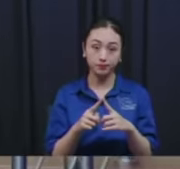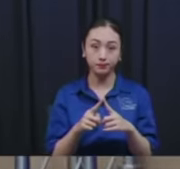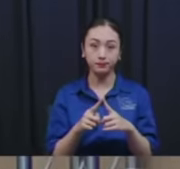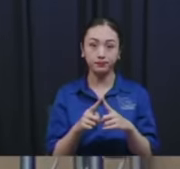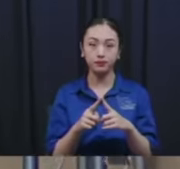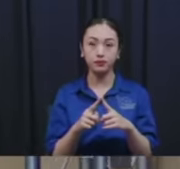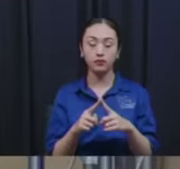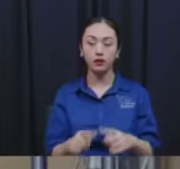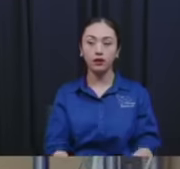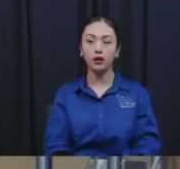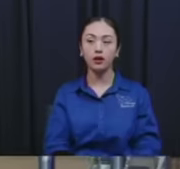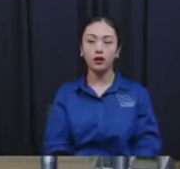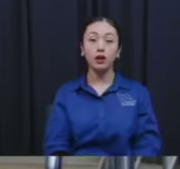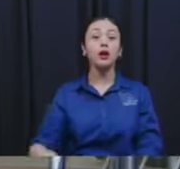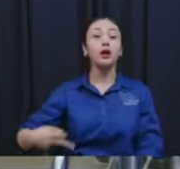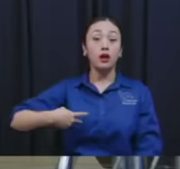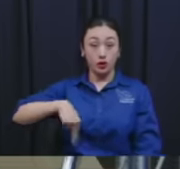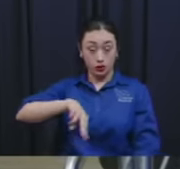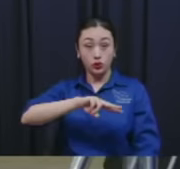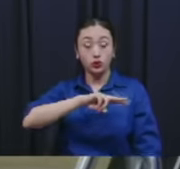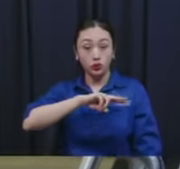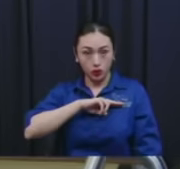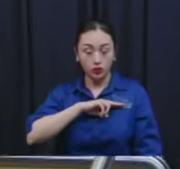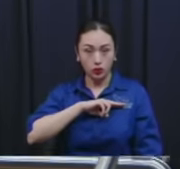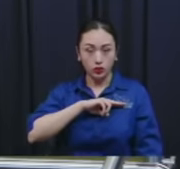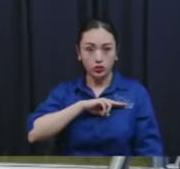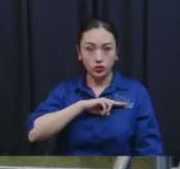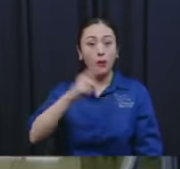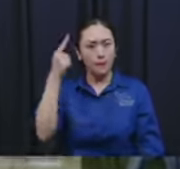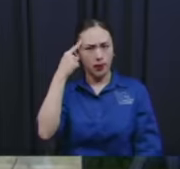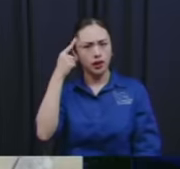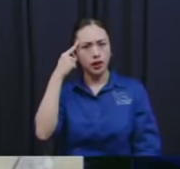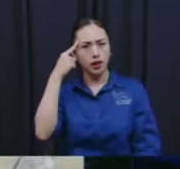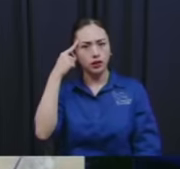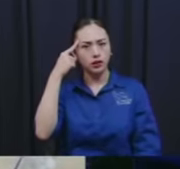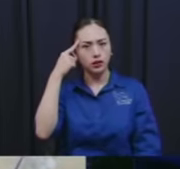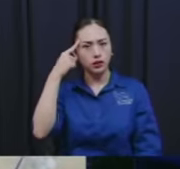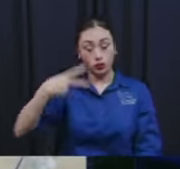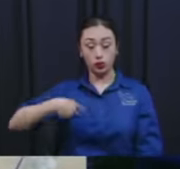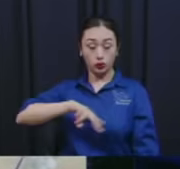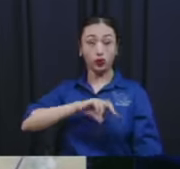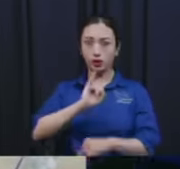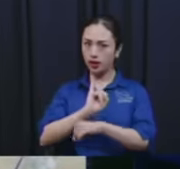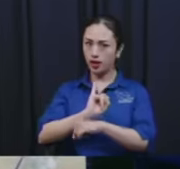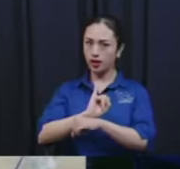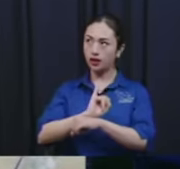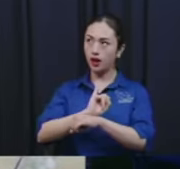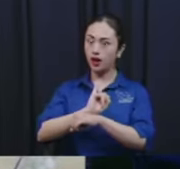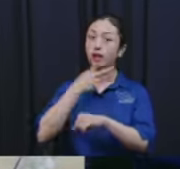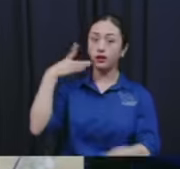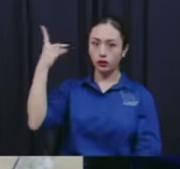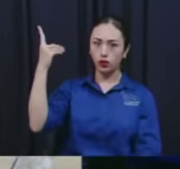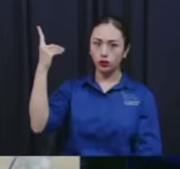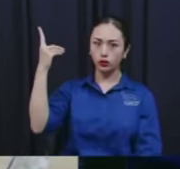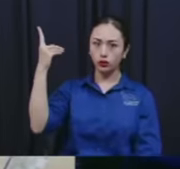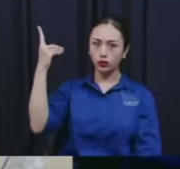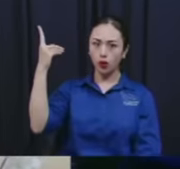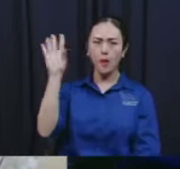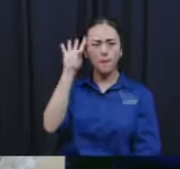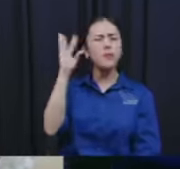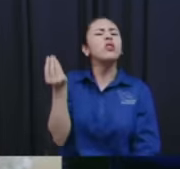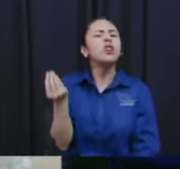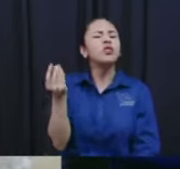y es algo que debemos de considerar estamos nosotros la iglesia pero Pero por qué esto es tan